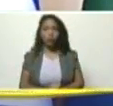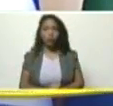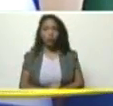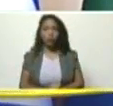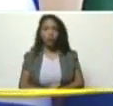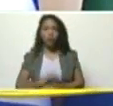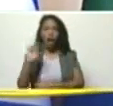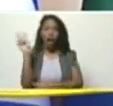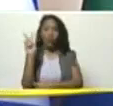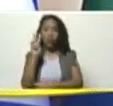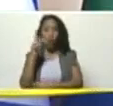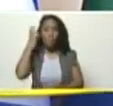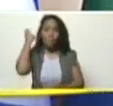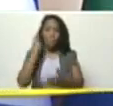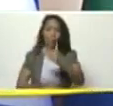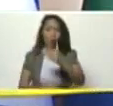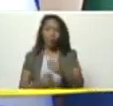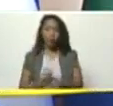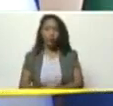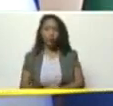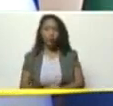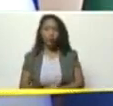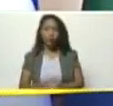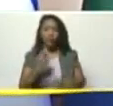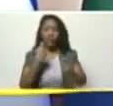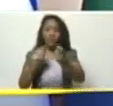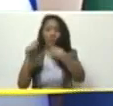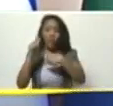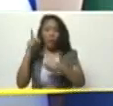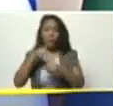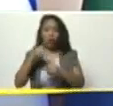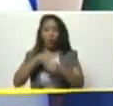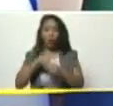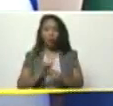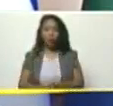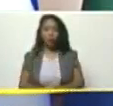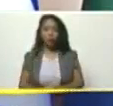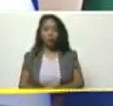A Venezuela se le prohibió vender el petróleo.